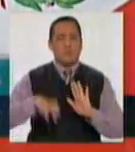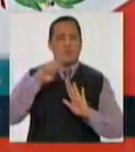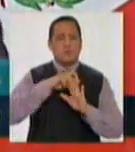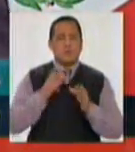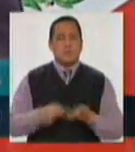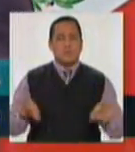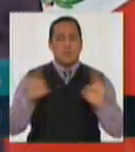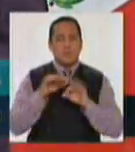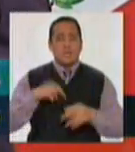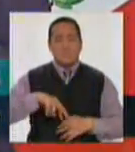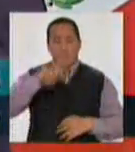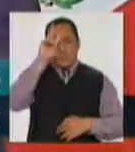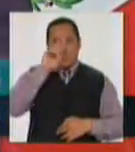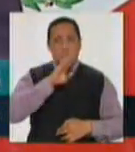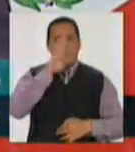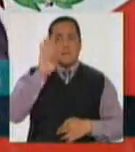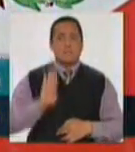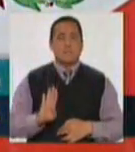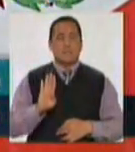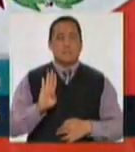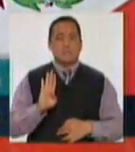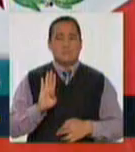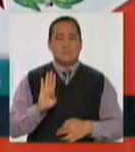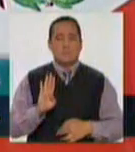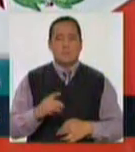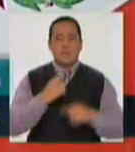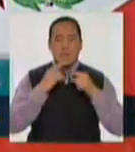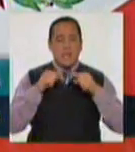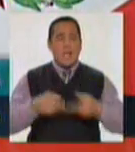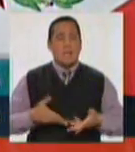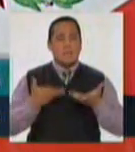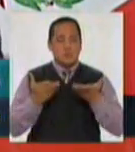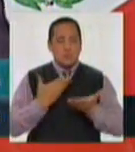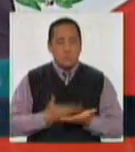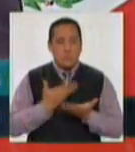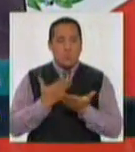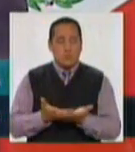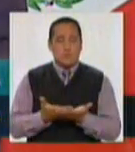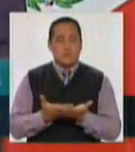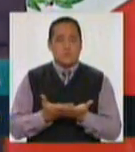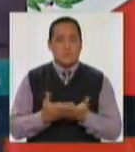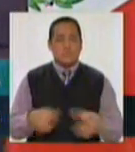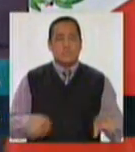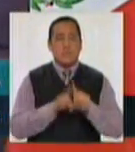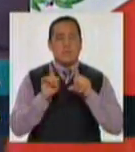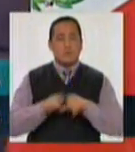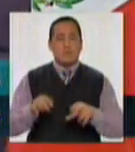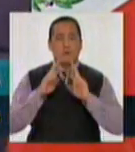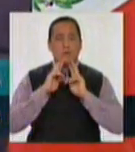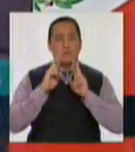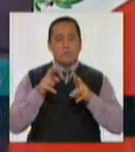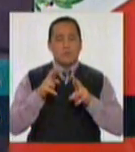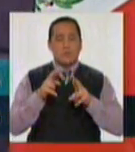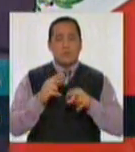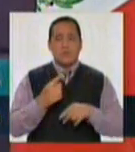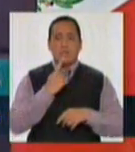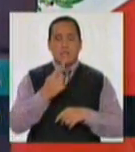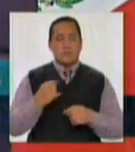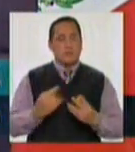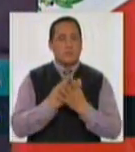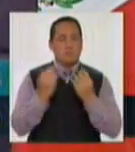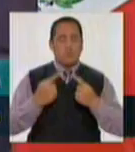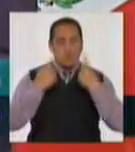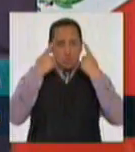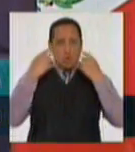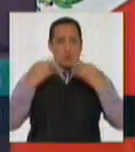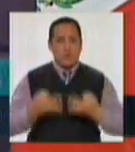entre Perú y Brasil han sido implementados y sus resultados han sido muy